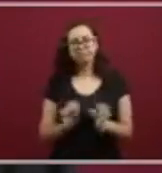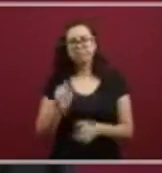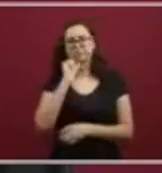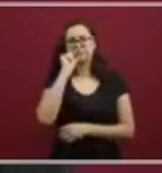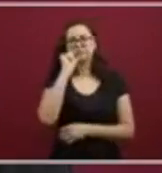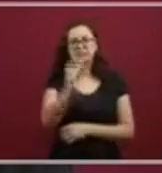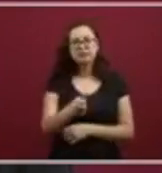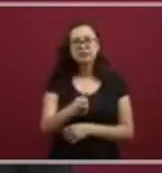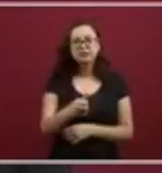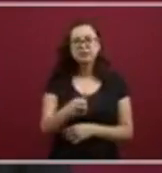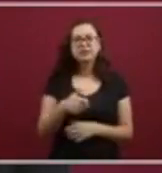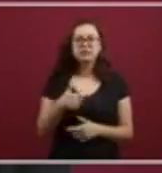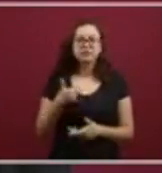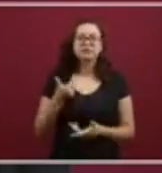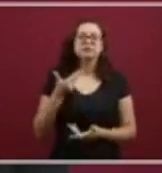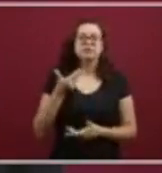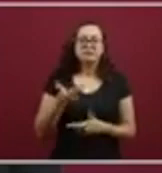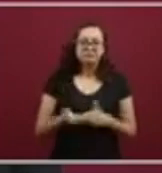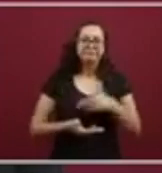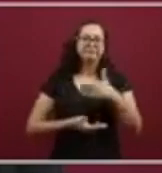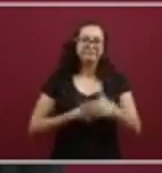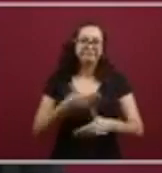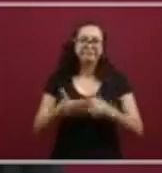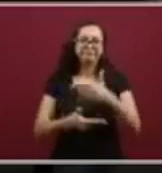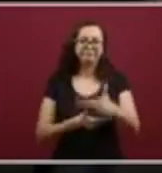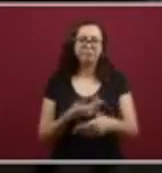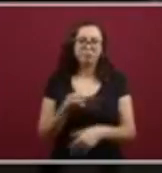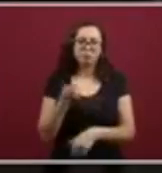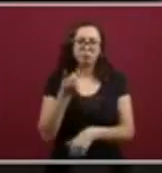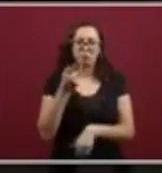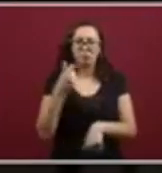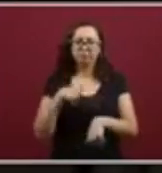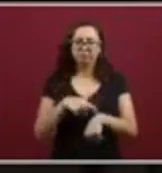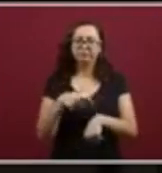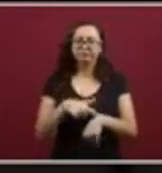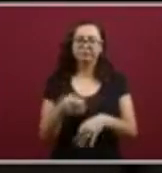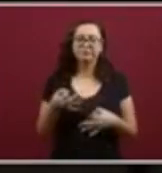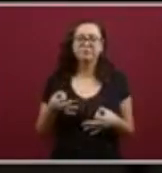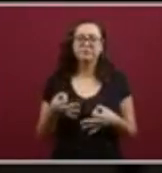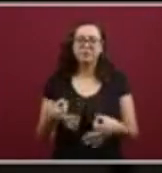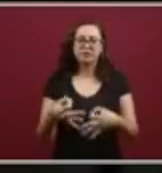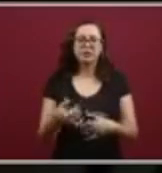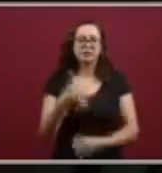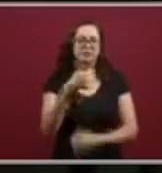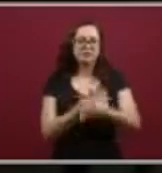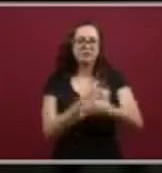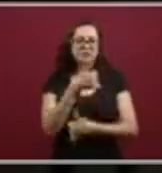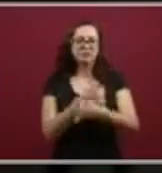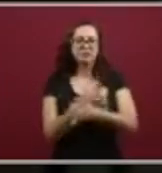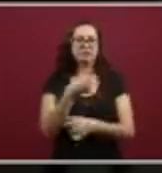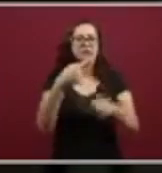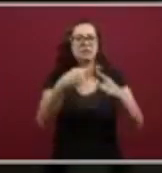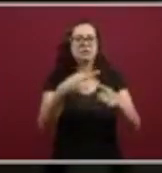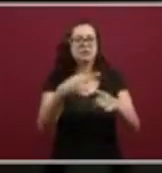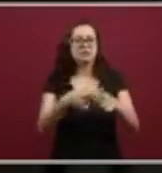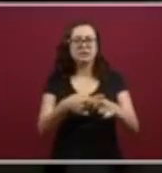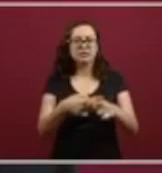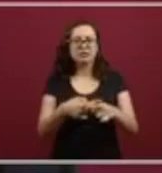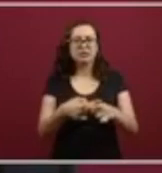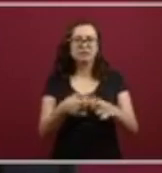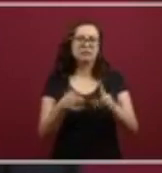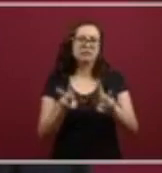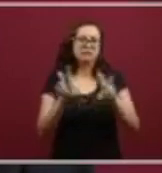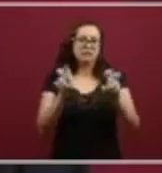llevó a una demora en las licitaciones, sobre todo en lo que tiene que ver con el